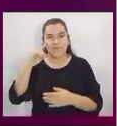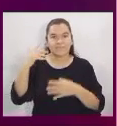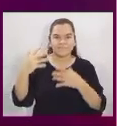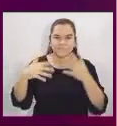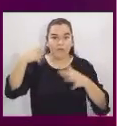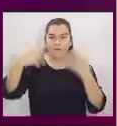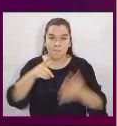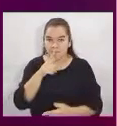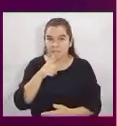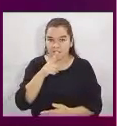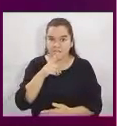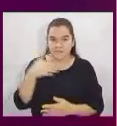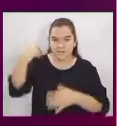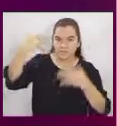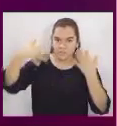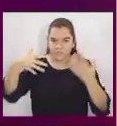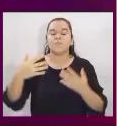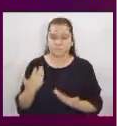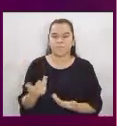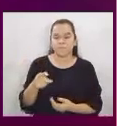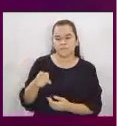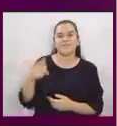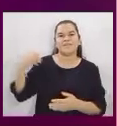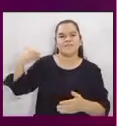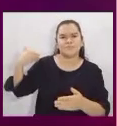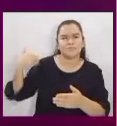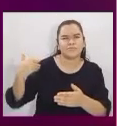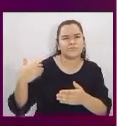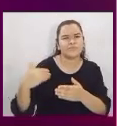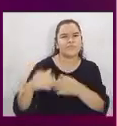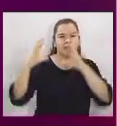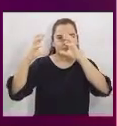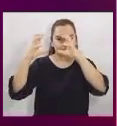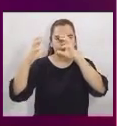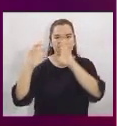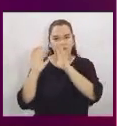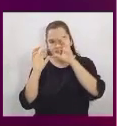vacilante, ¿no es cierto? Bueno,